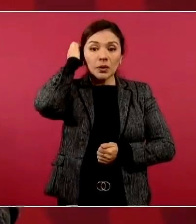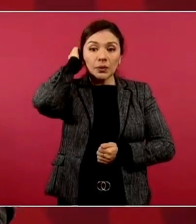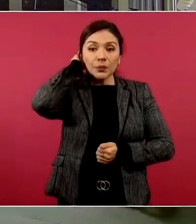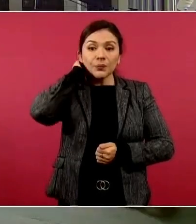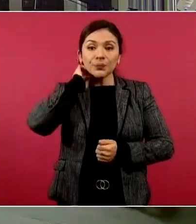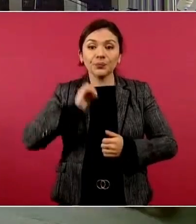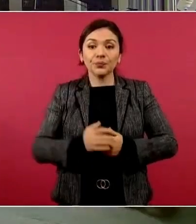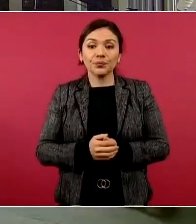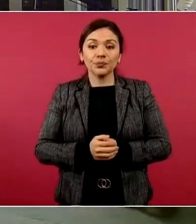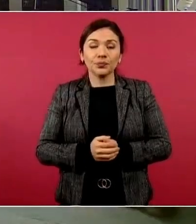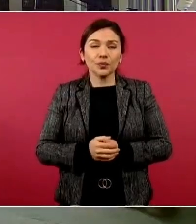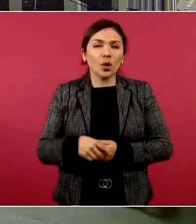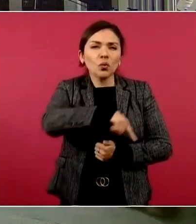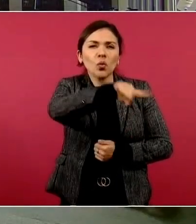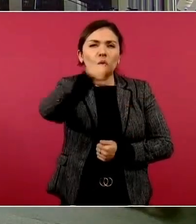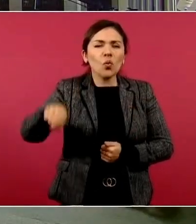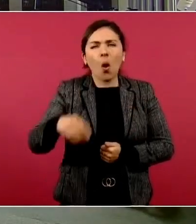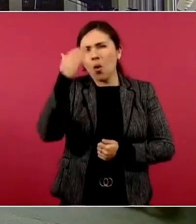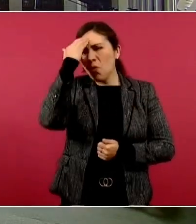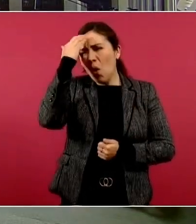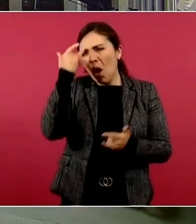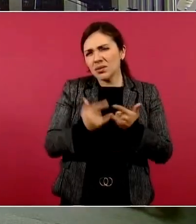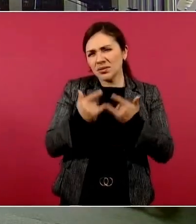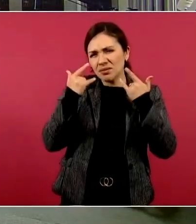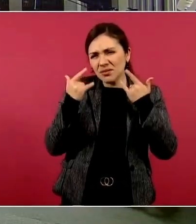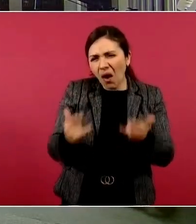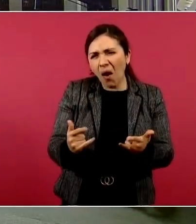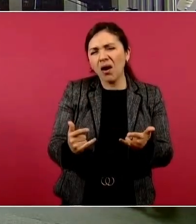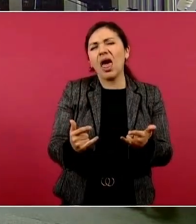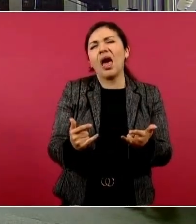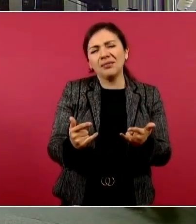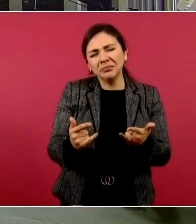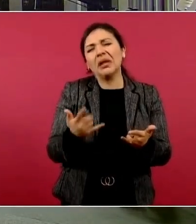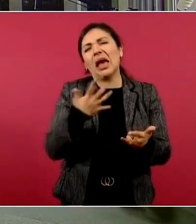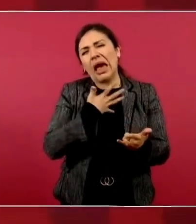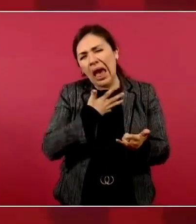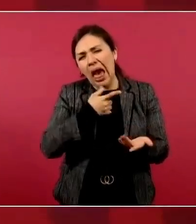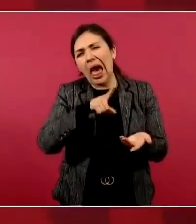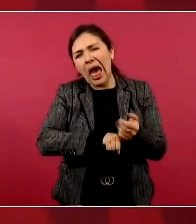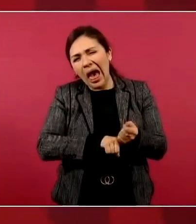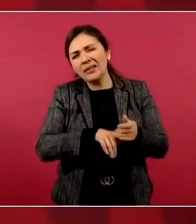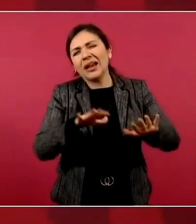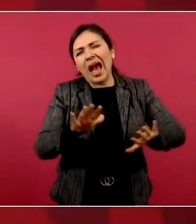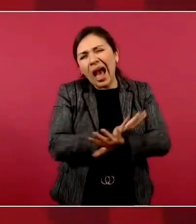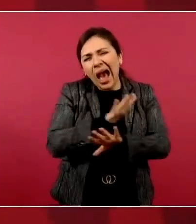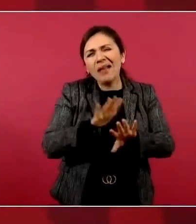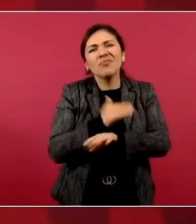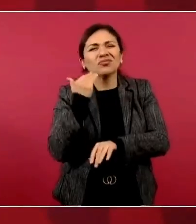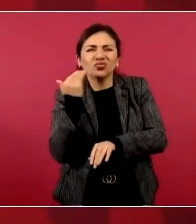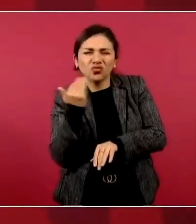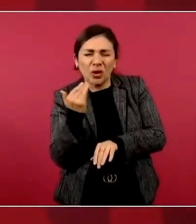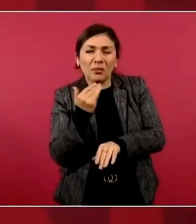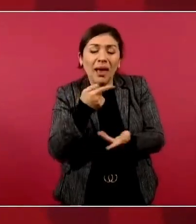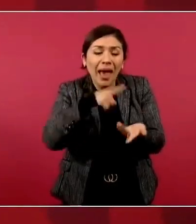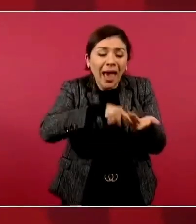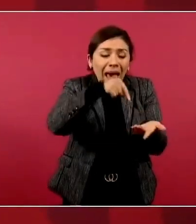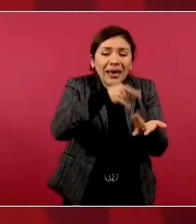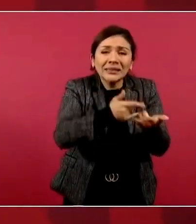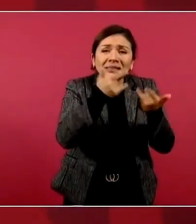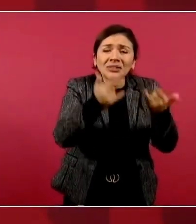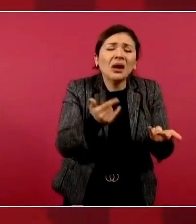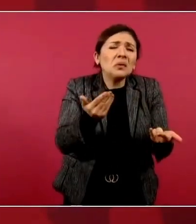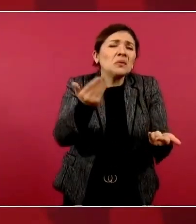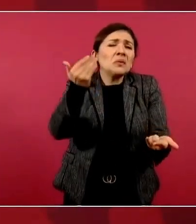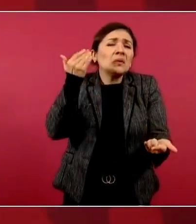La historia conocida, aún con todas sus deformaciones, es de hace 500 años,